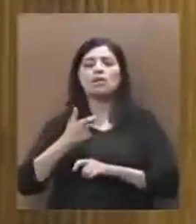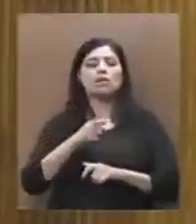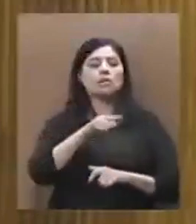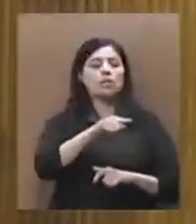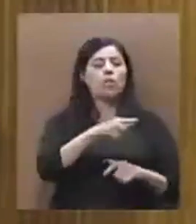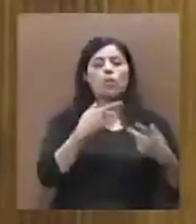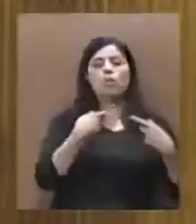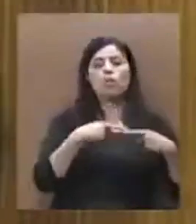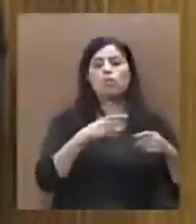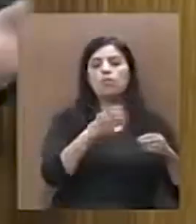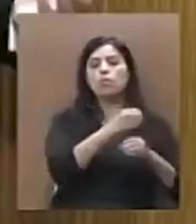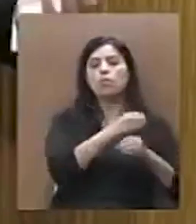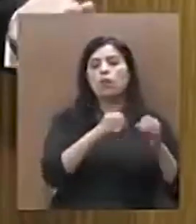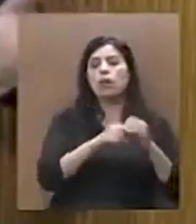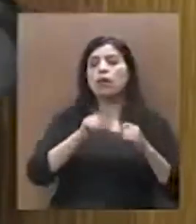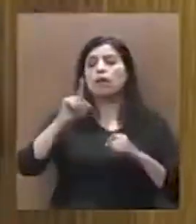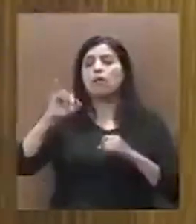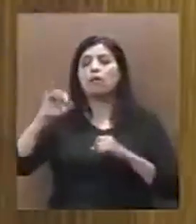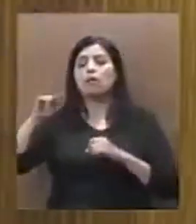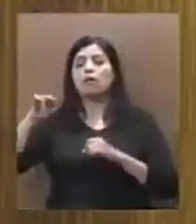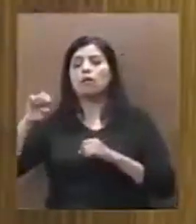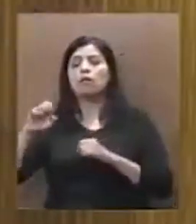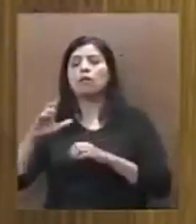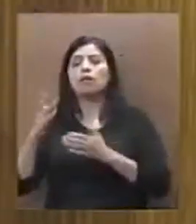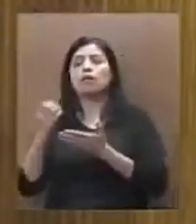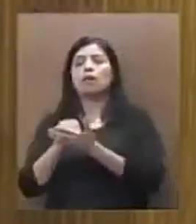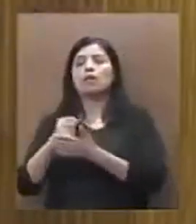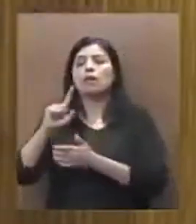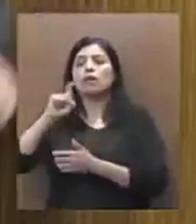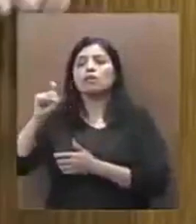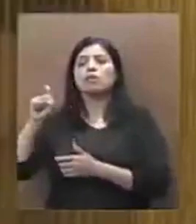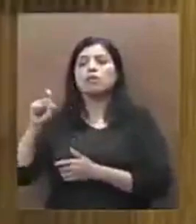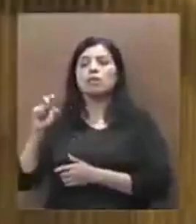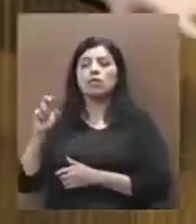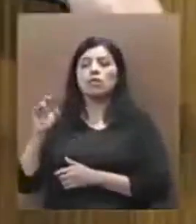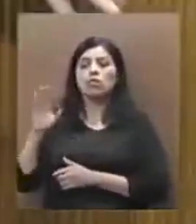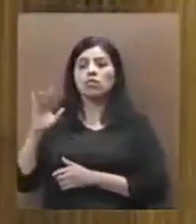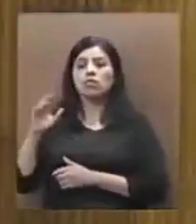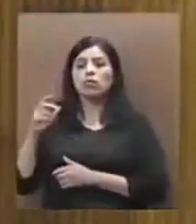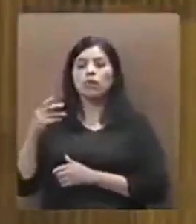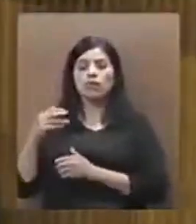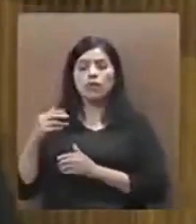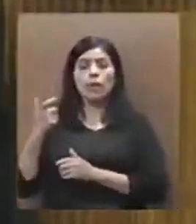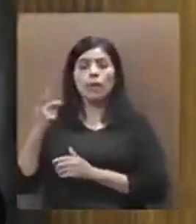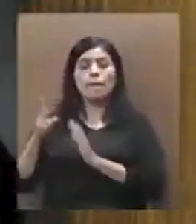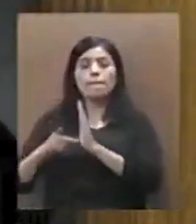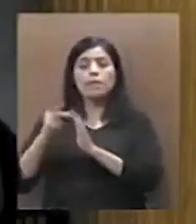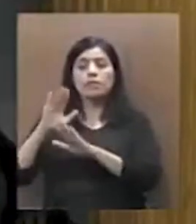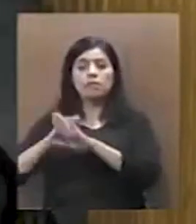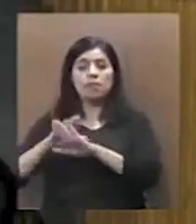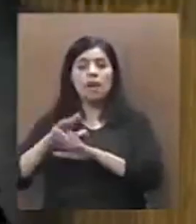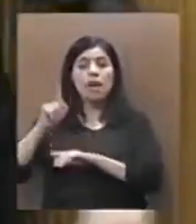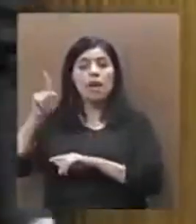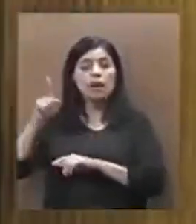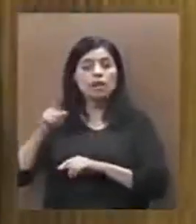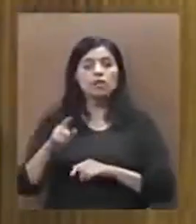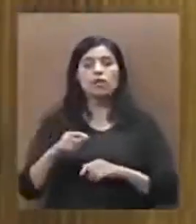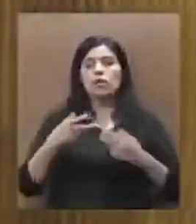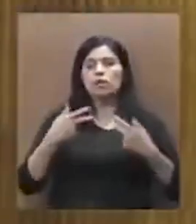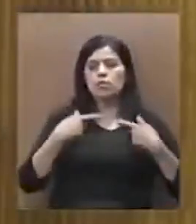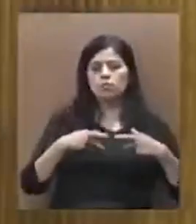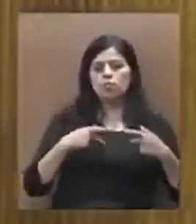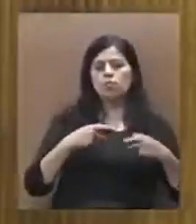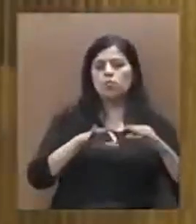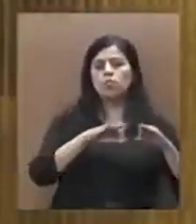ciento cincuenta 170 veces más lo que gana el ciudadano de a pie el que está en la casilla el que está en el módulo el funcionario que está ahí